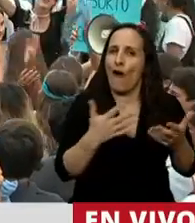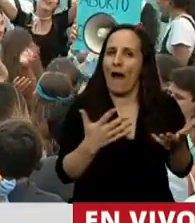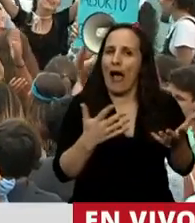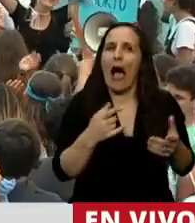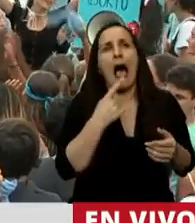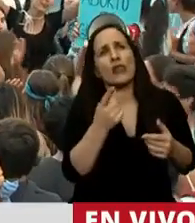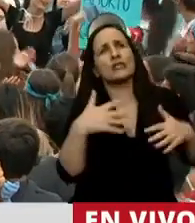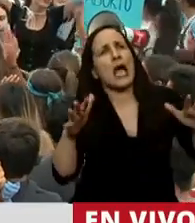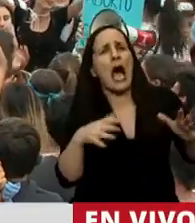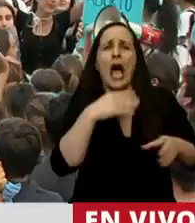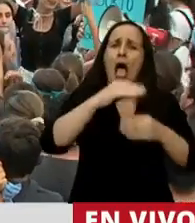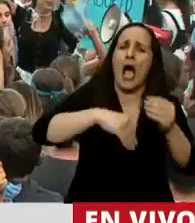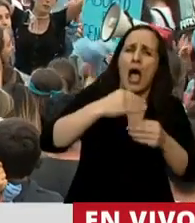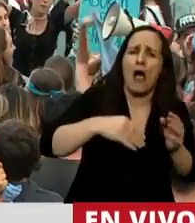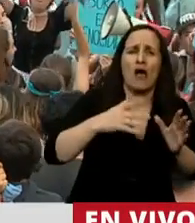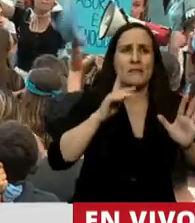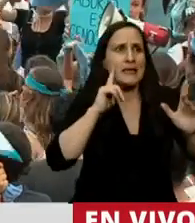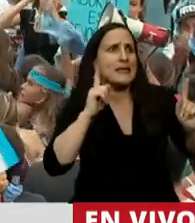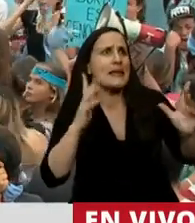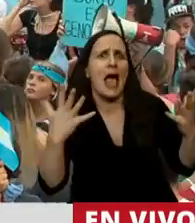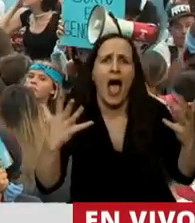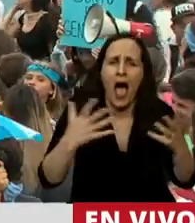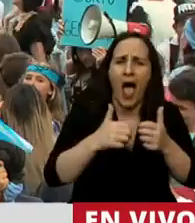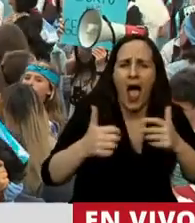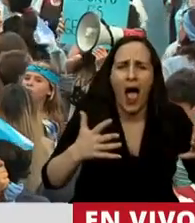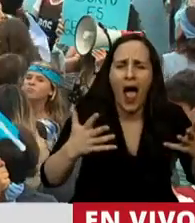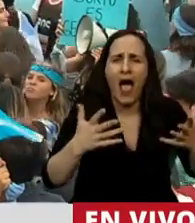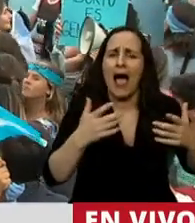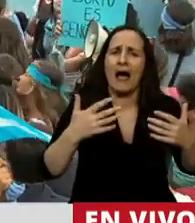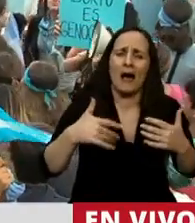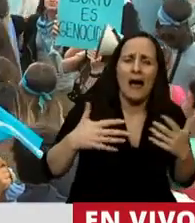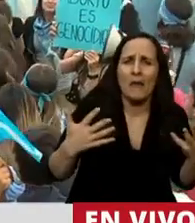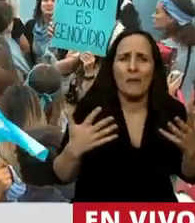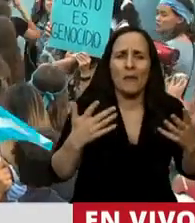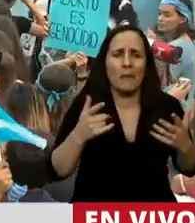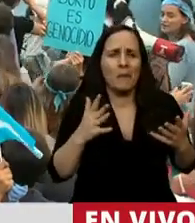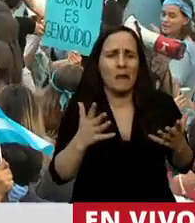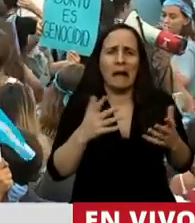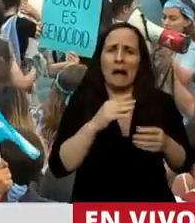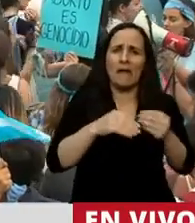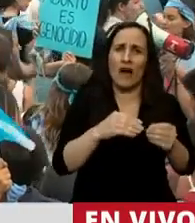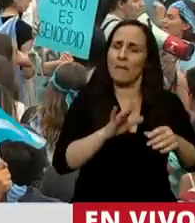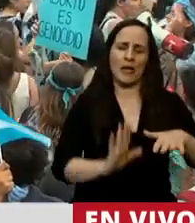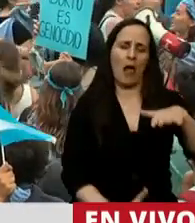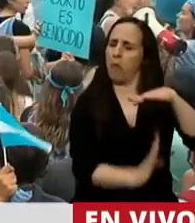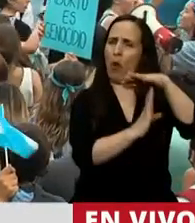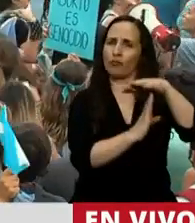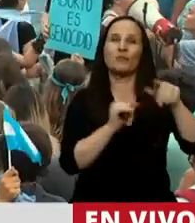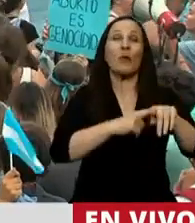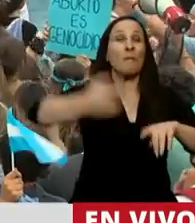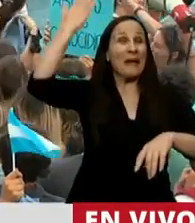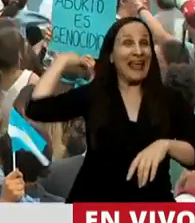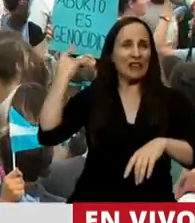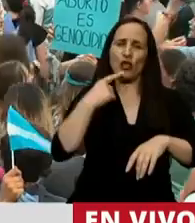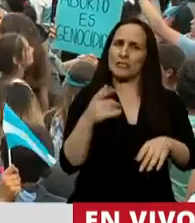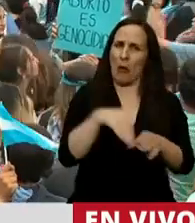la familia, van a poner en riesgo en definitiva, la jerarquía familiar, como se dijo en aquel momento